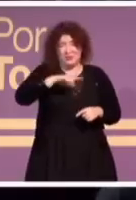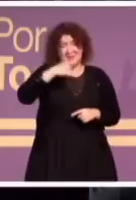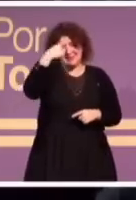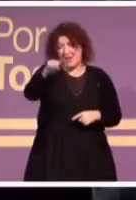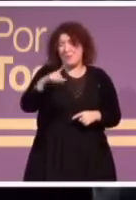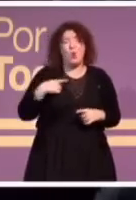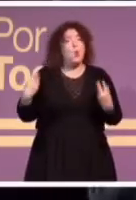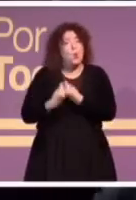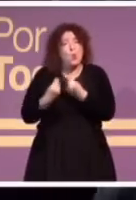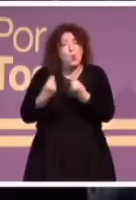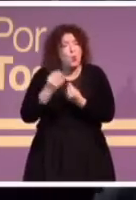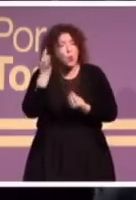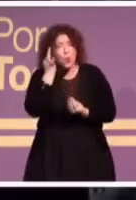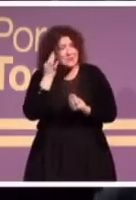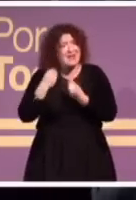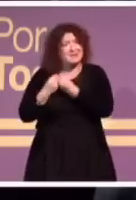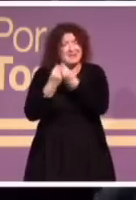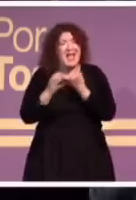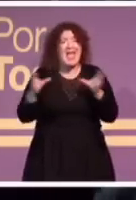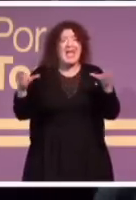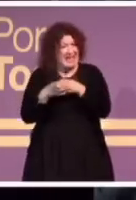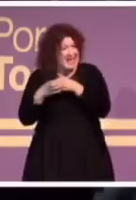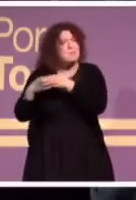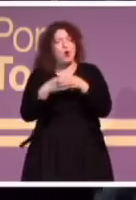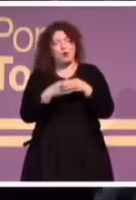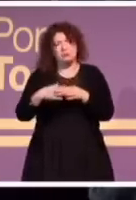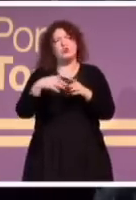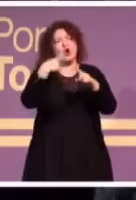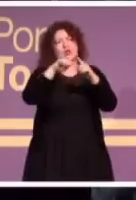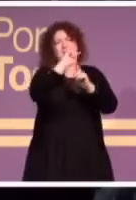unidas, solo en equipo podemos avanzar.